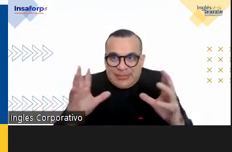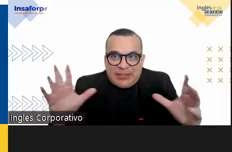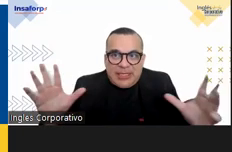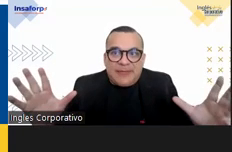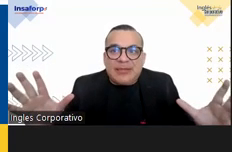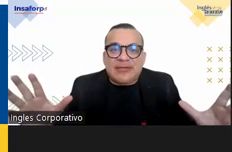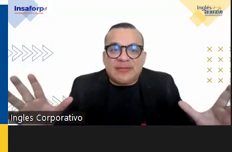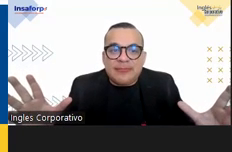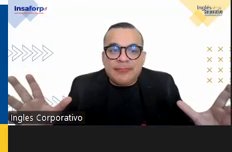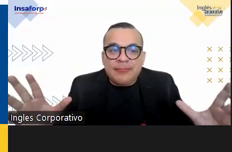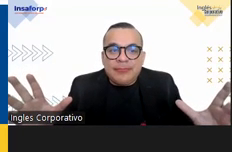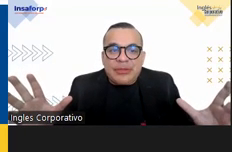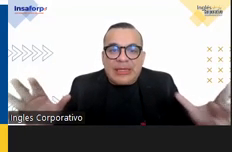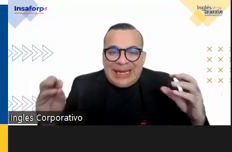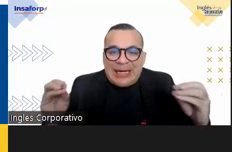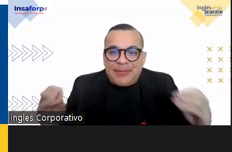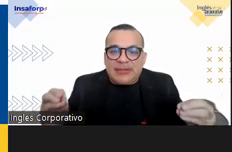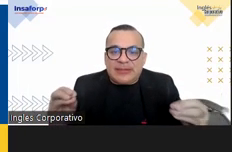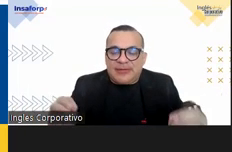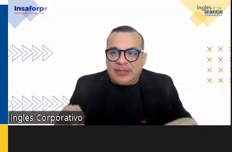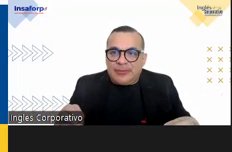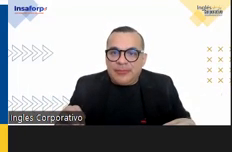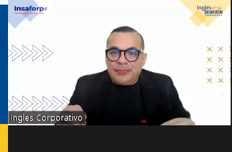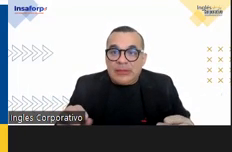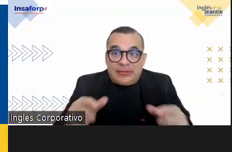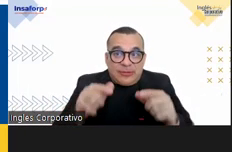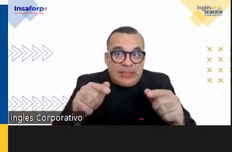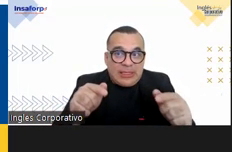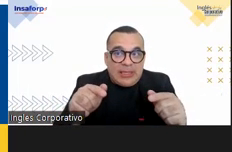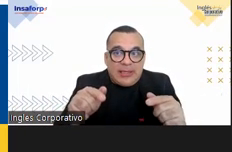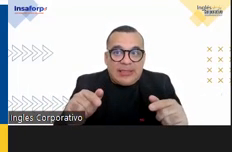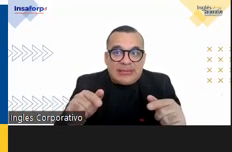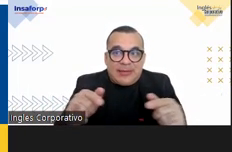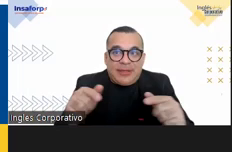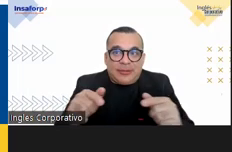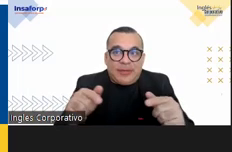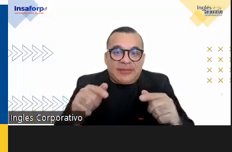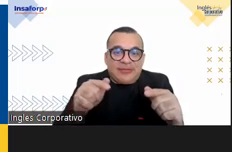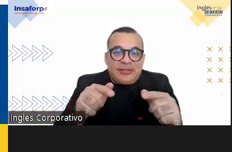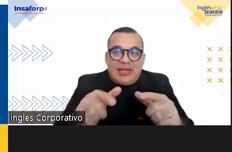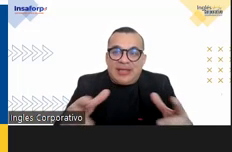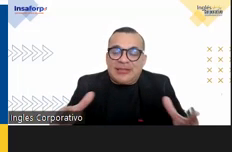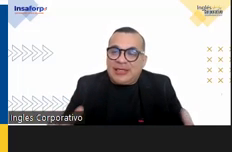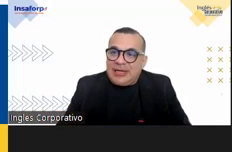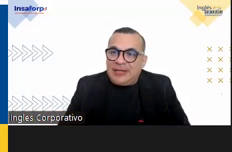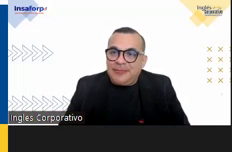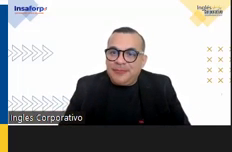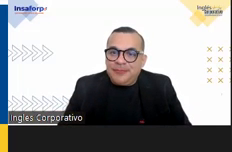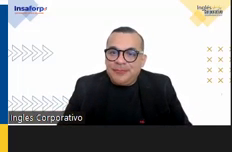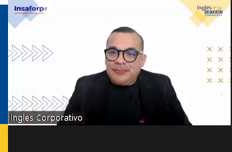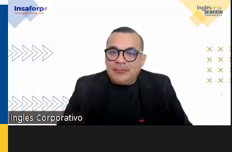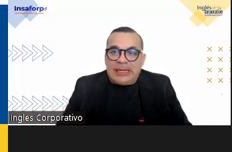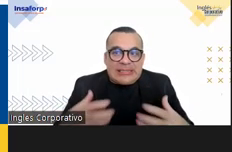Eso es una simetría de ventas, ¿verdad? Claramente establecido. Y eso tiene que tomar decisiones el gerente